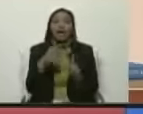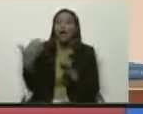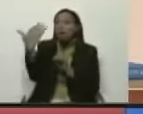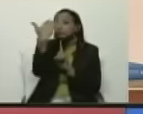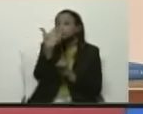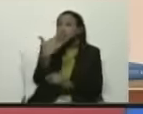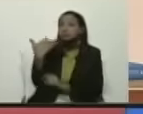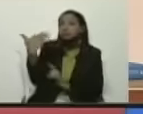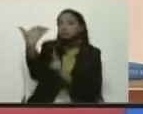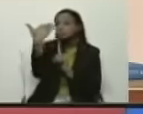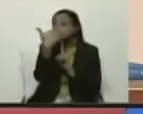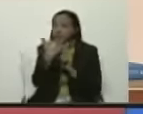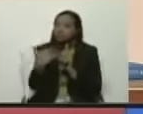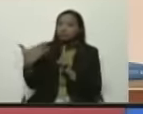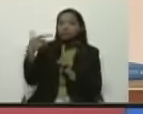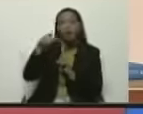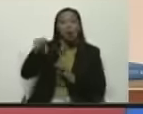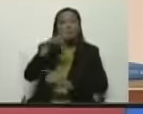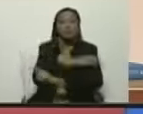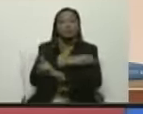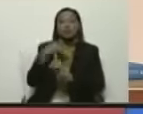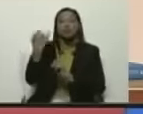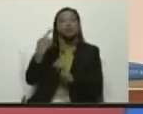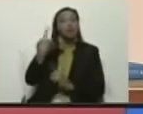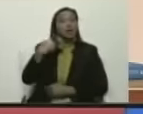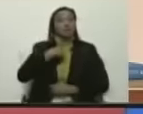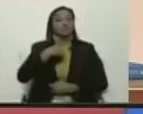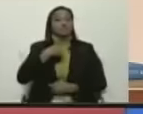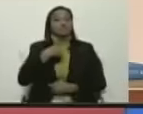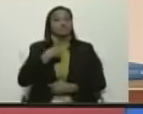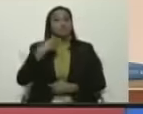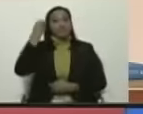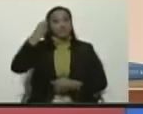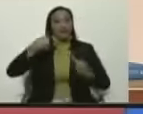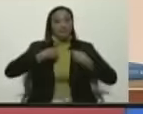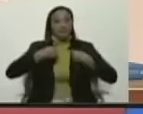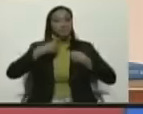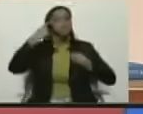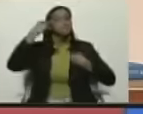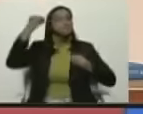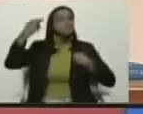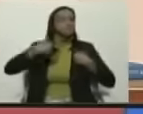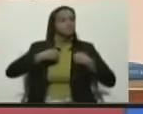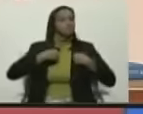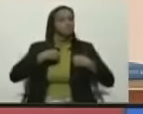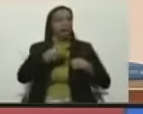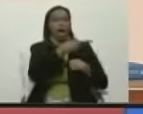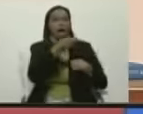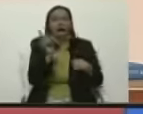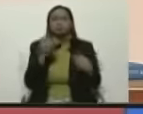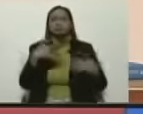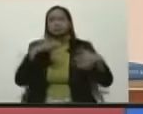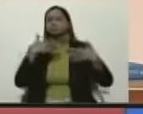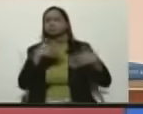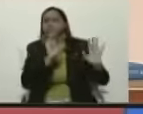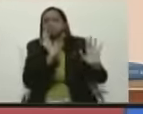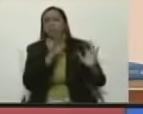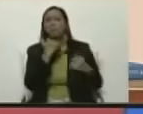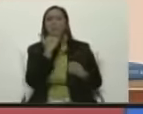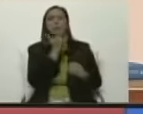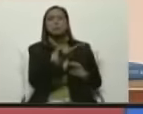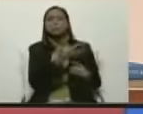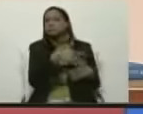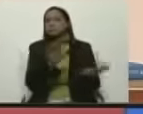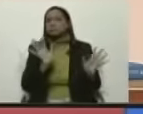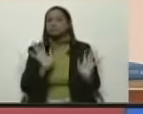por esta gente que solo piensa en ellos. No les importa más nada. Unas semanas antes le cayeron encima